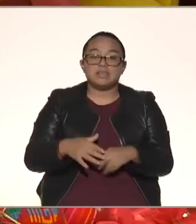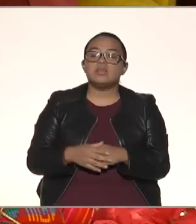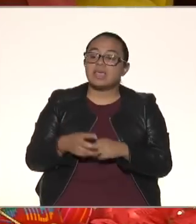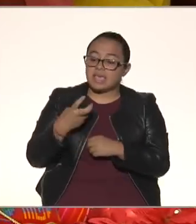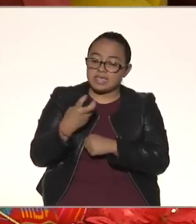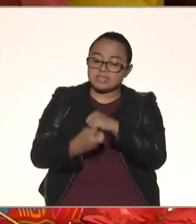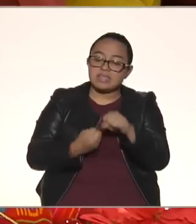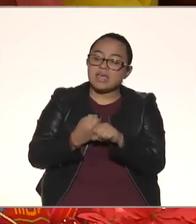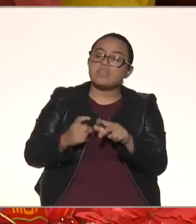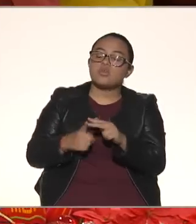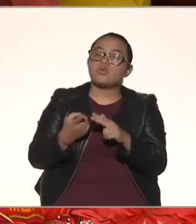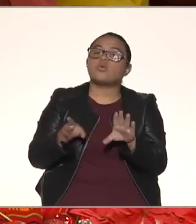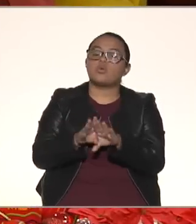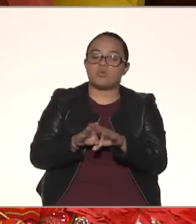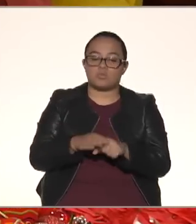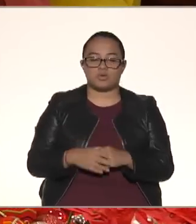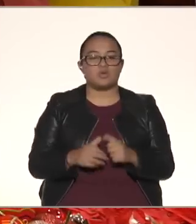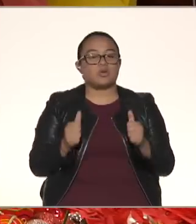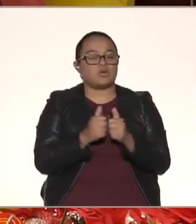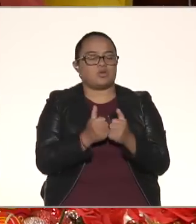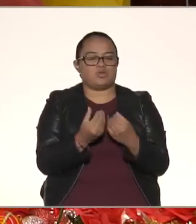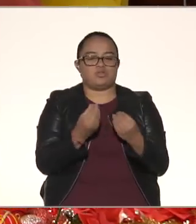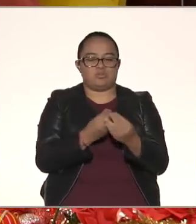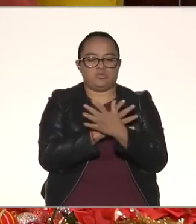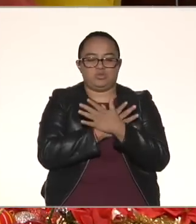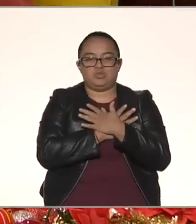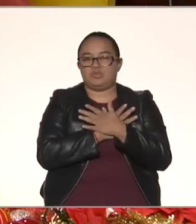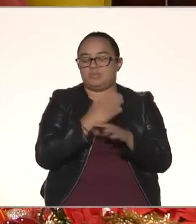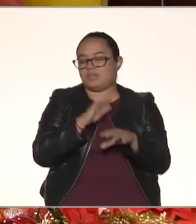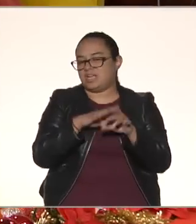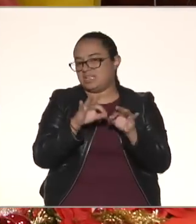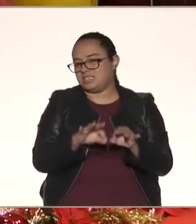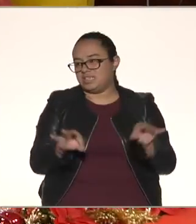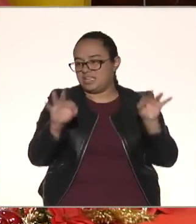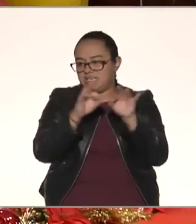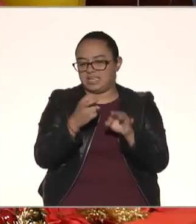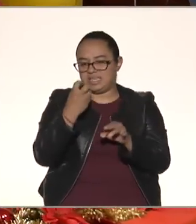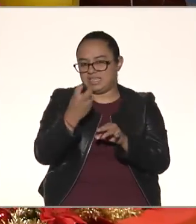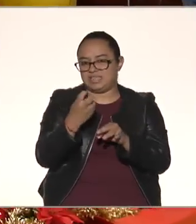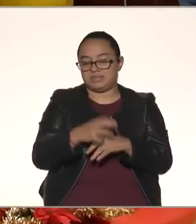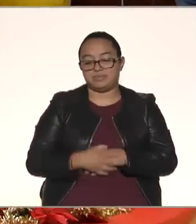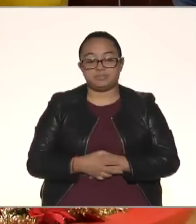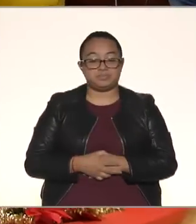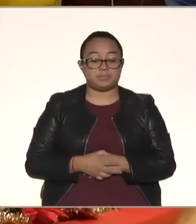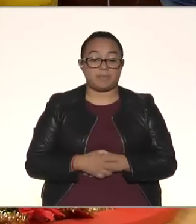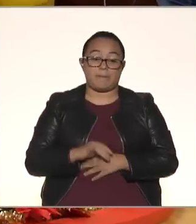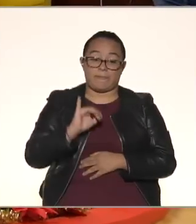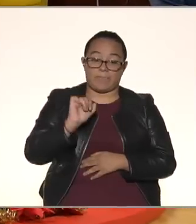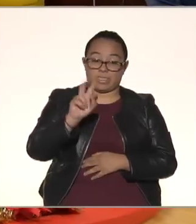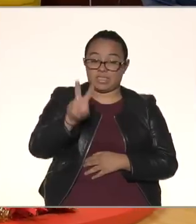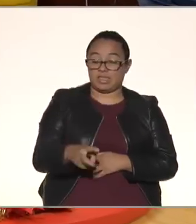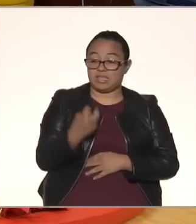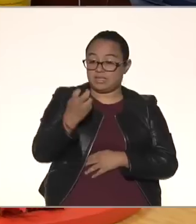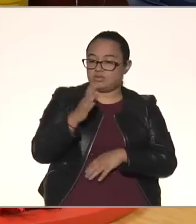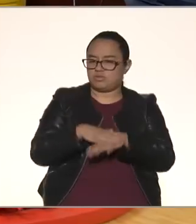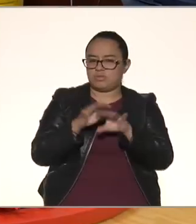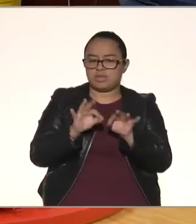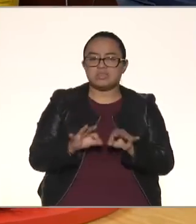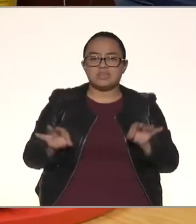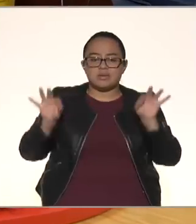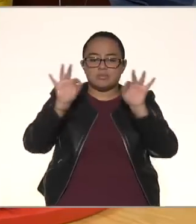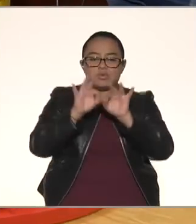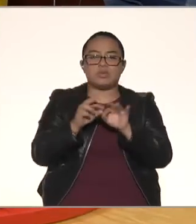año? Con mucha energía. Con mucho amor. Sobre todo, ¿verdad? la propuesta. Eso es, eso es lo más importante